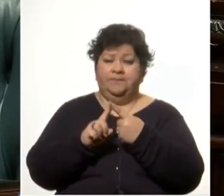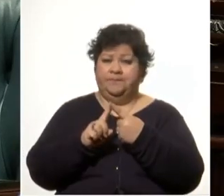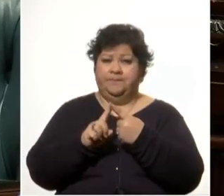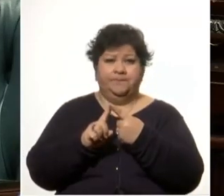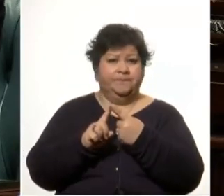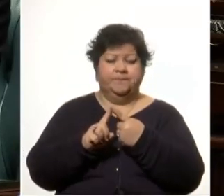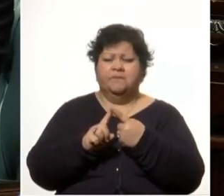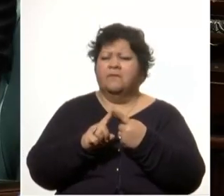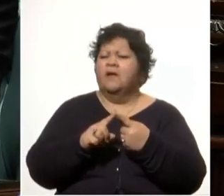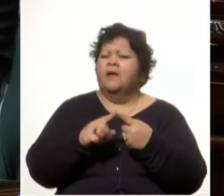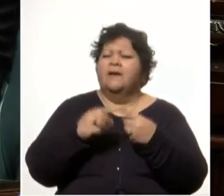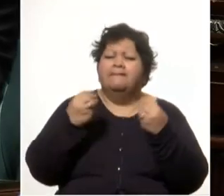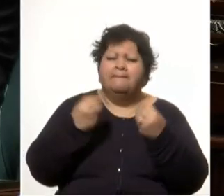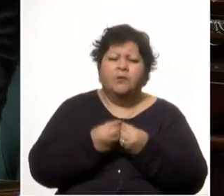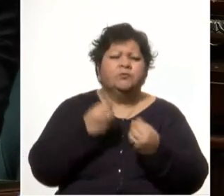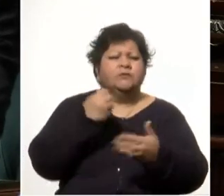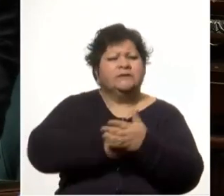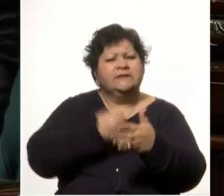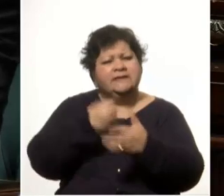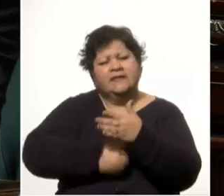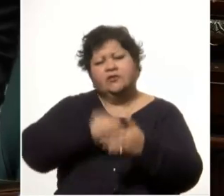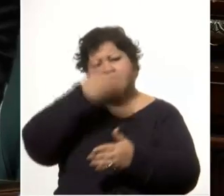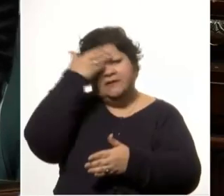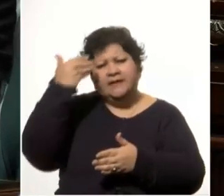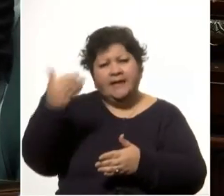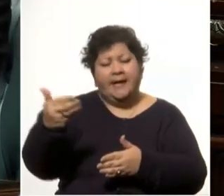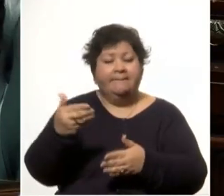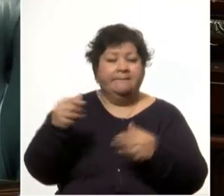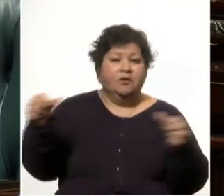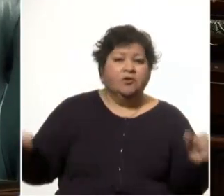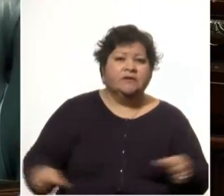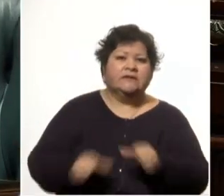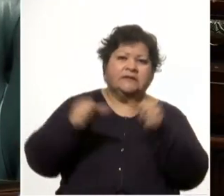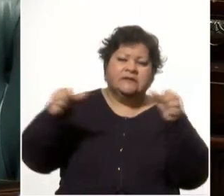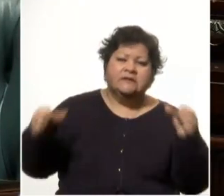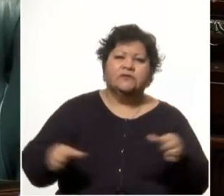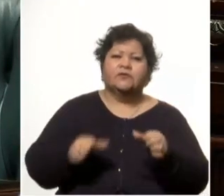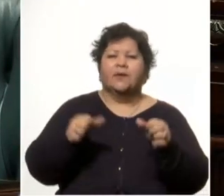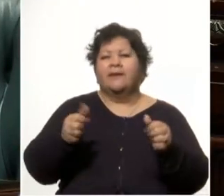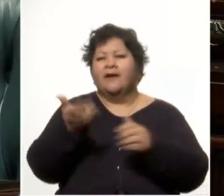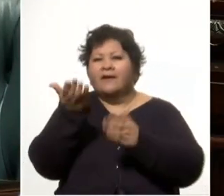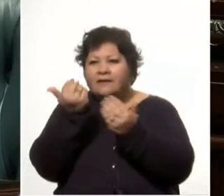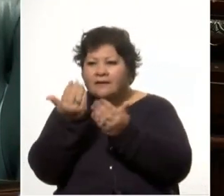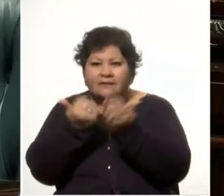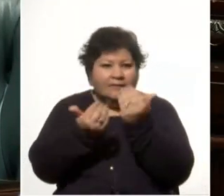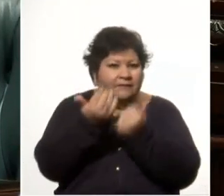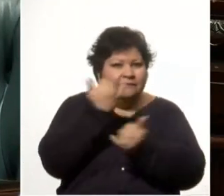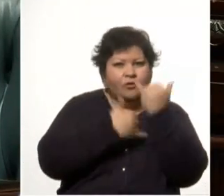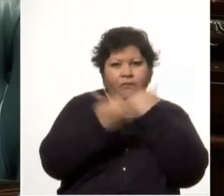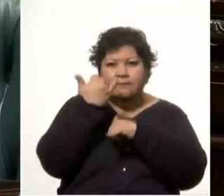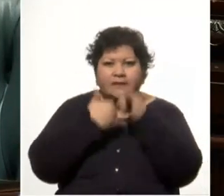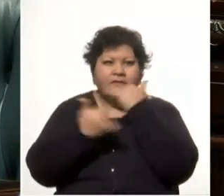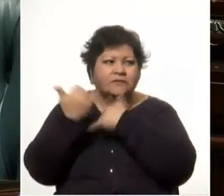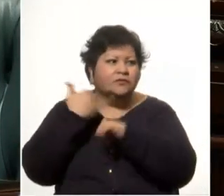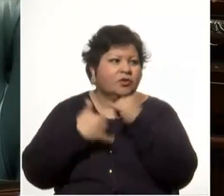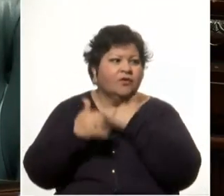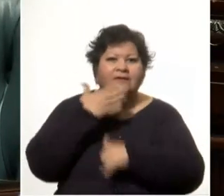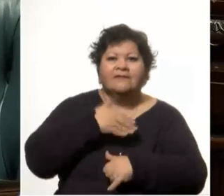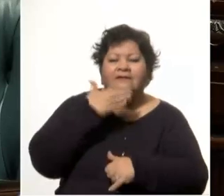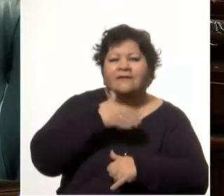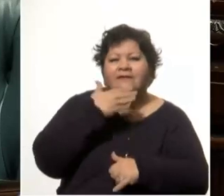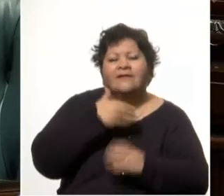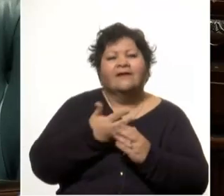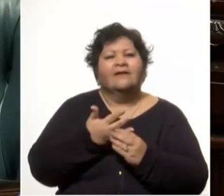Muchos fueron los intentos que el Frente Amplio realizó para poder obtener la información que al menos permitiera entender